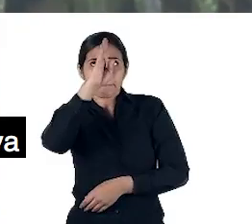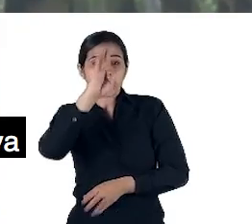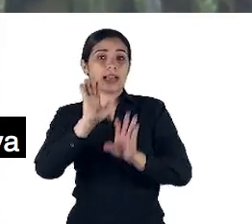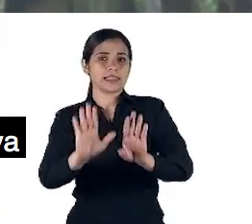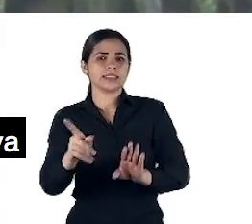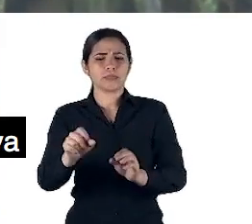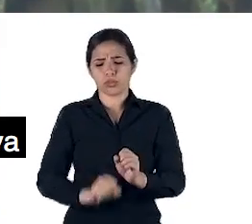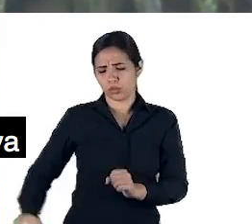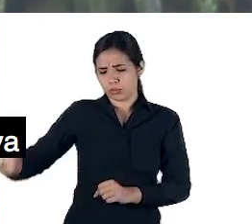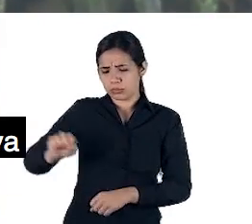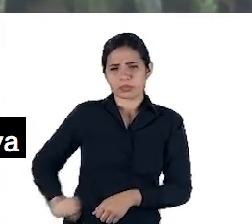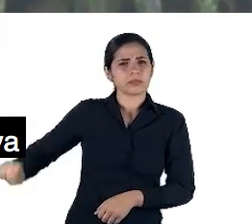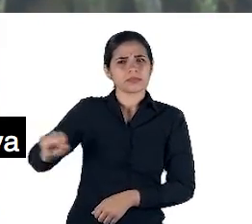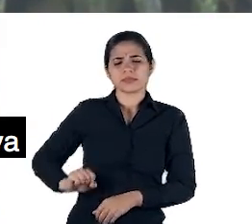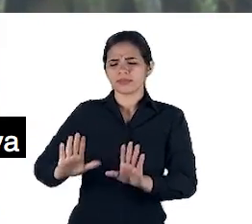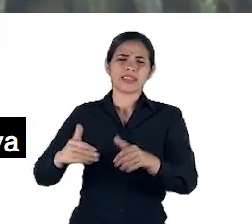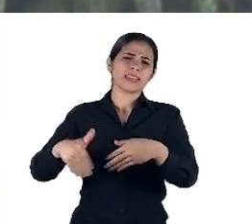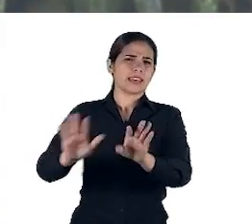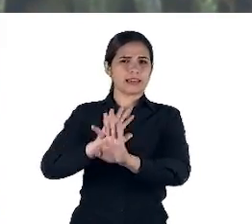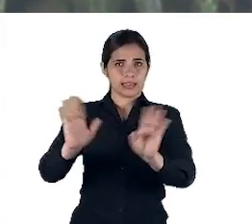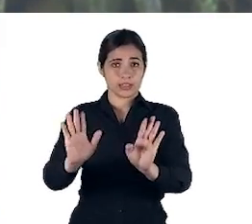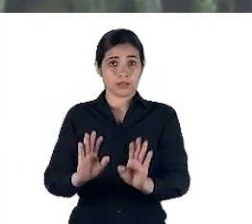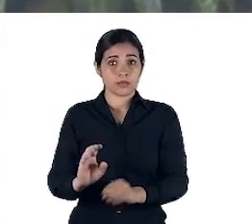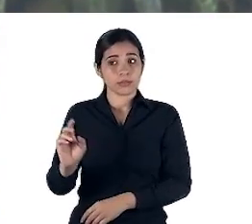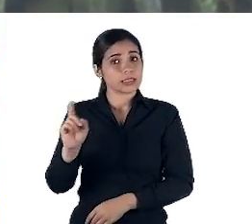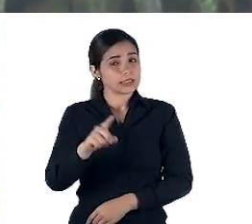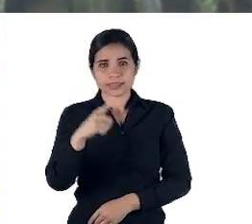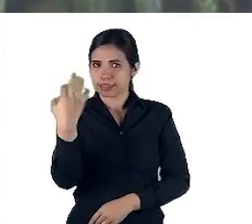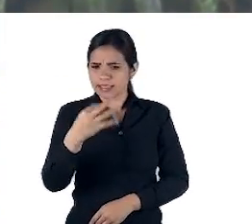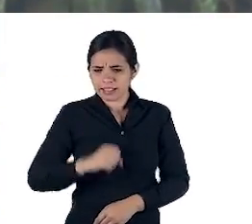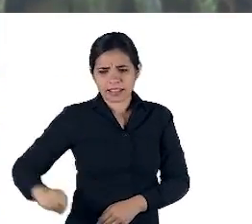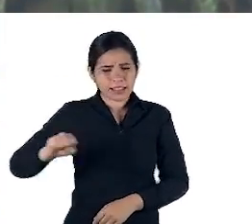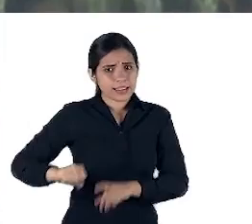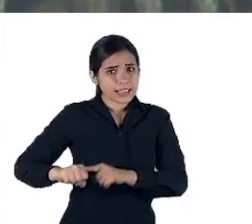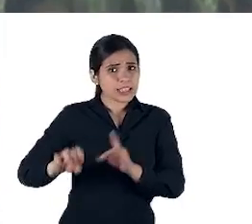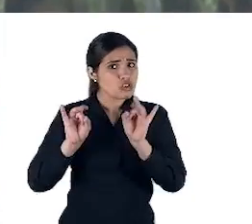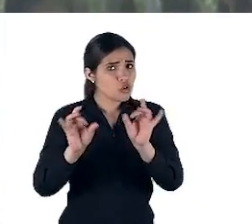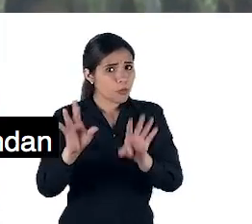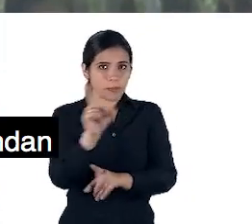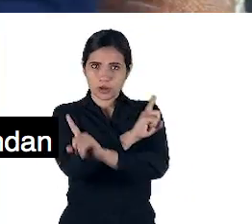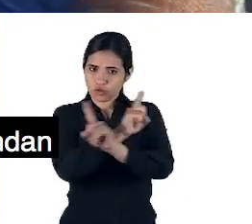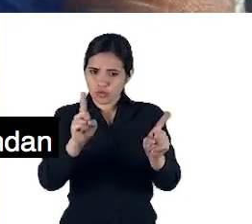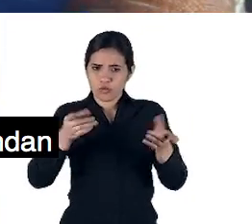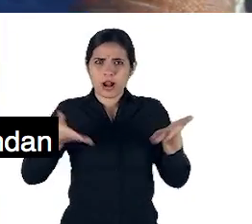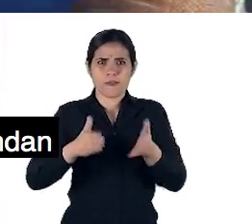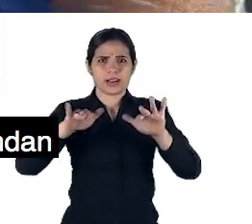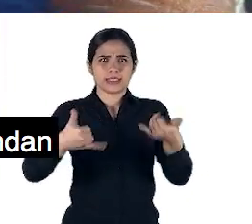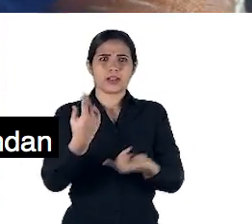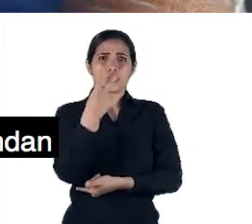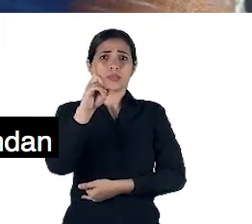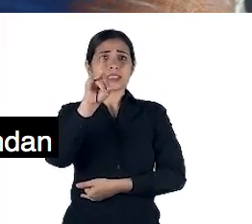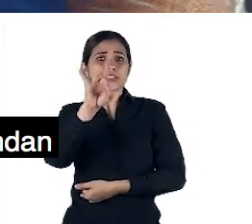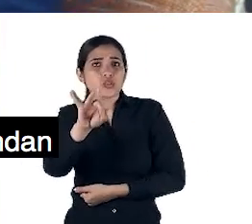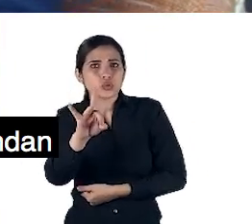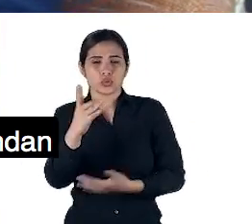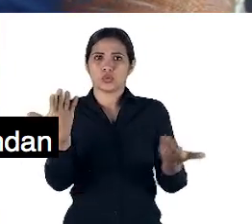diarrea no tiene por qué haber. Hay cosas que ya no tienen que existir, estamos en el siglo XXI. Ya no deberíamos tener. ¿Qué son esas